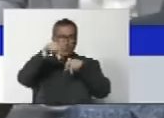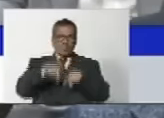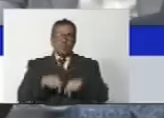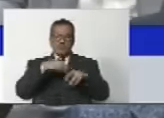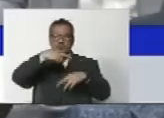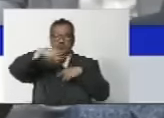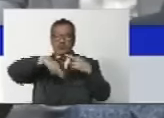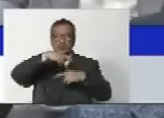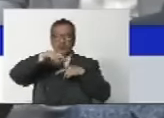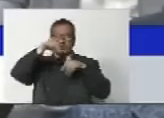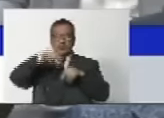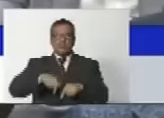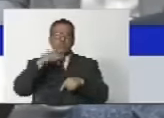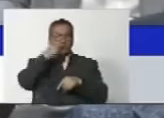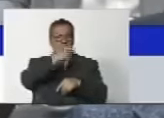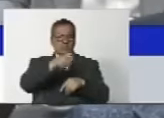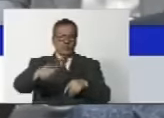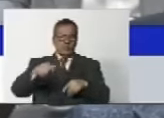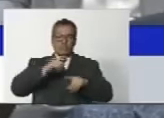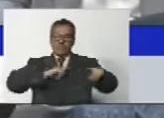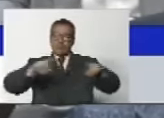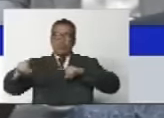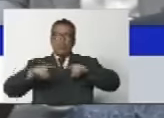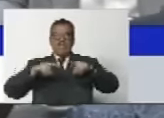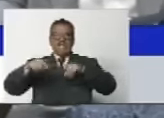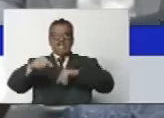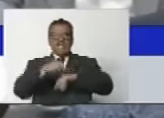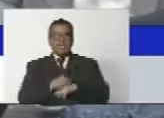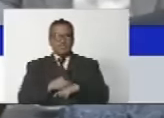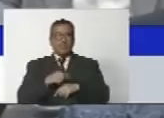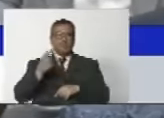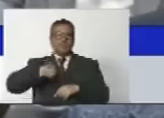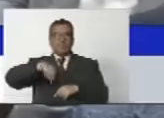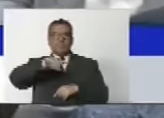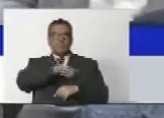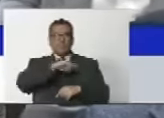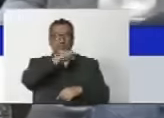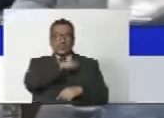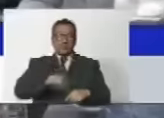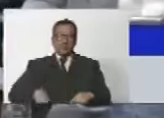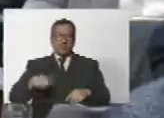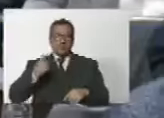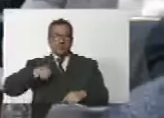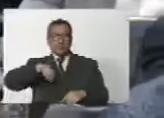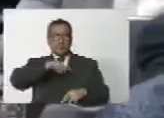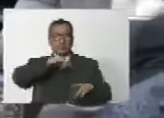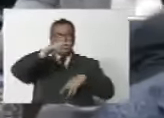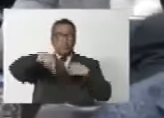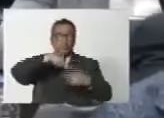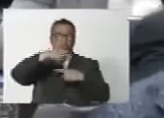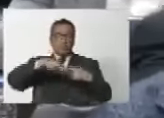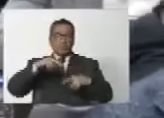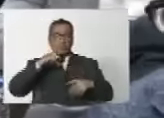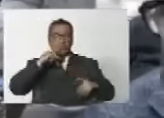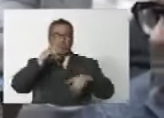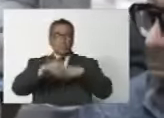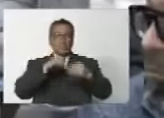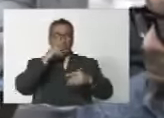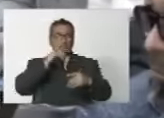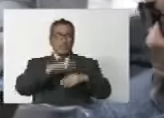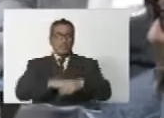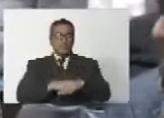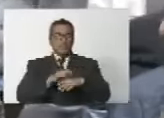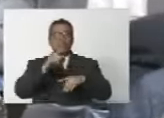la revolución es el pueblo mandando, gobernando, y nuestro presidente, nuestra revolución, obedeciendo al